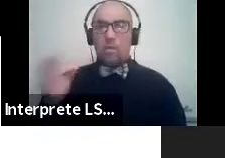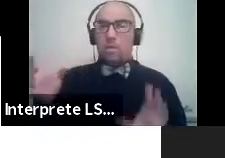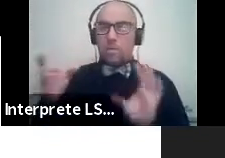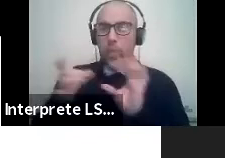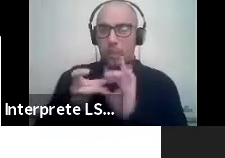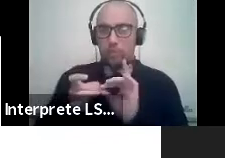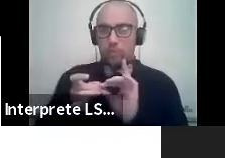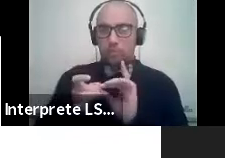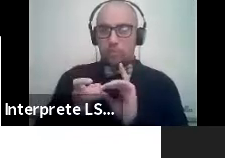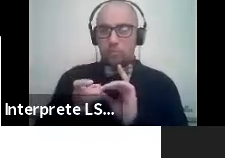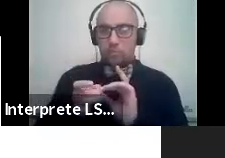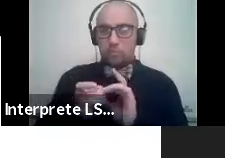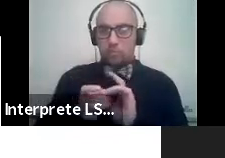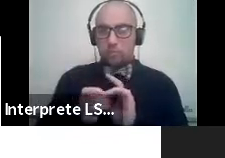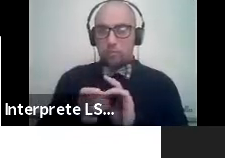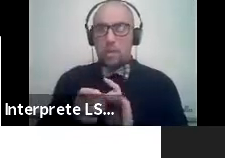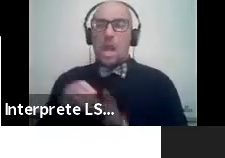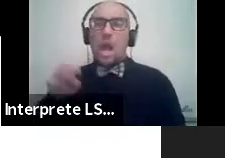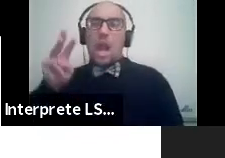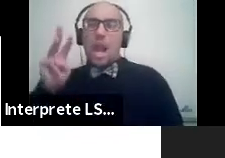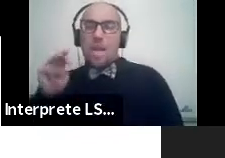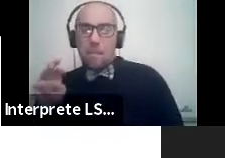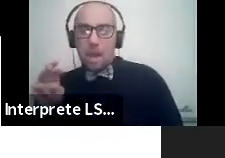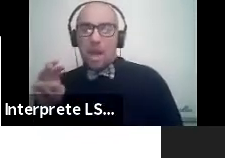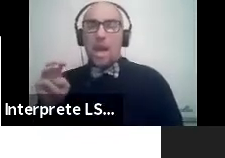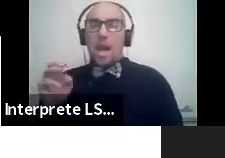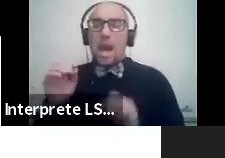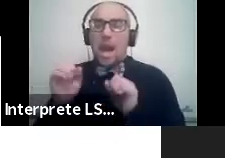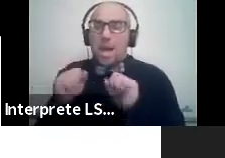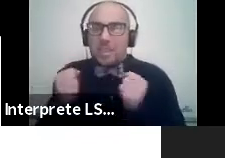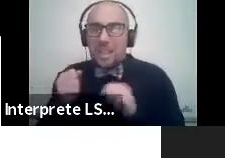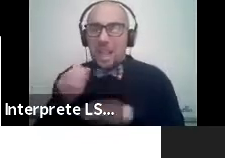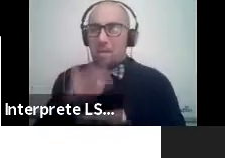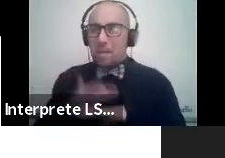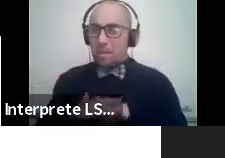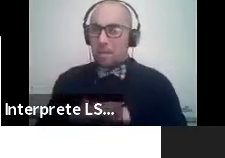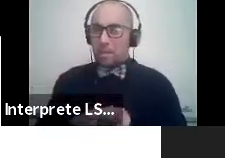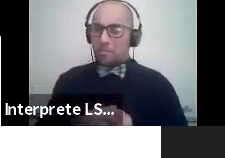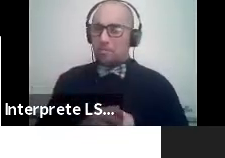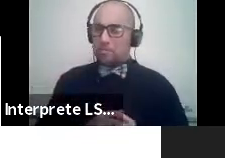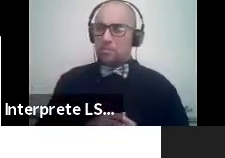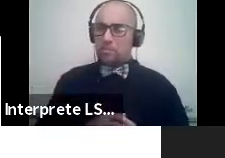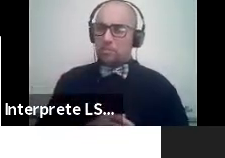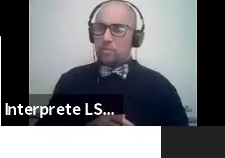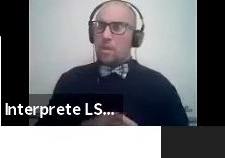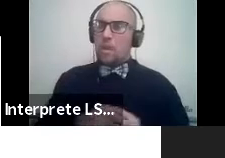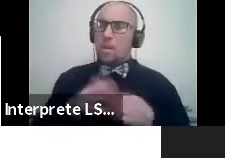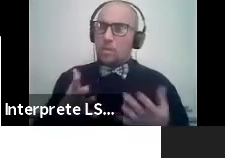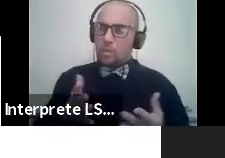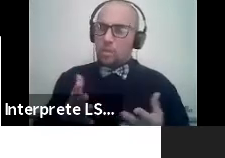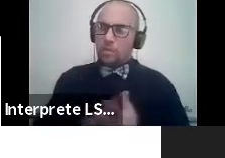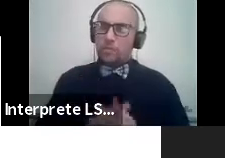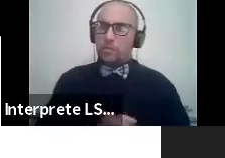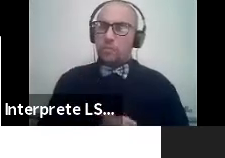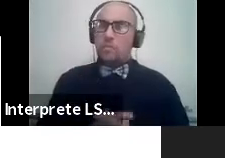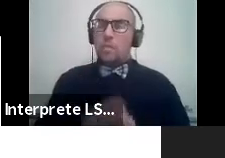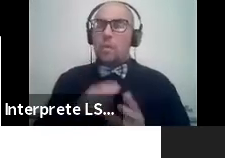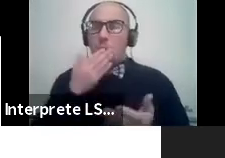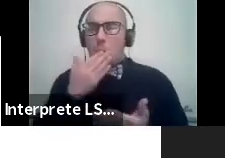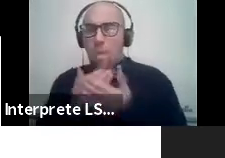con la ansiedad matemática de la mamá. De manera negativa es esa relación, que quiere decir que si